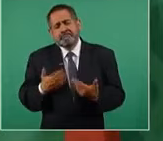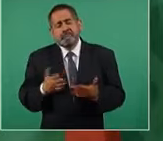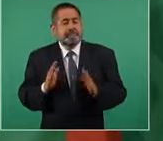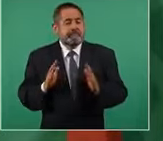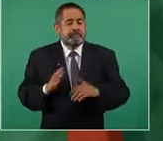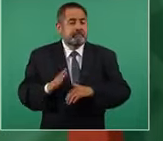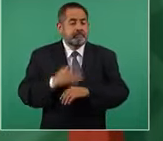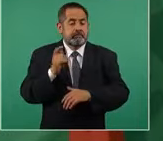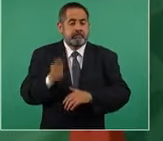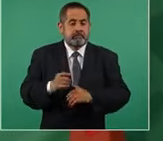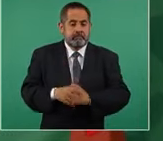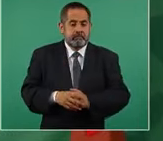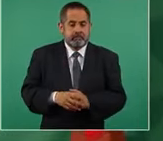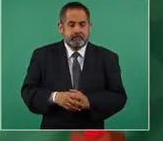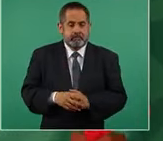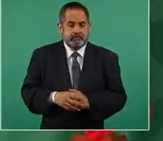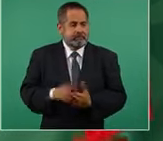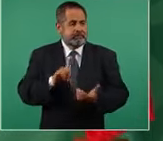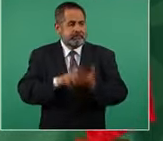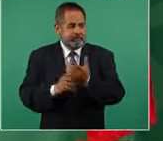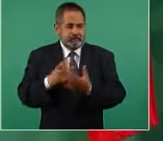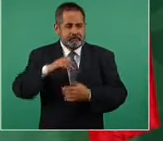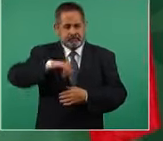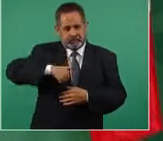porque cuando uno alberga